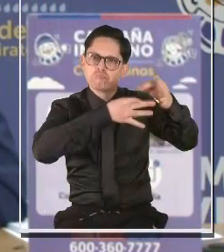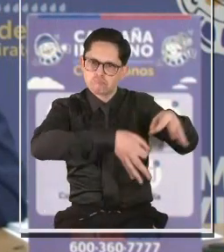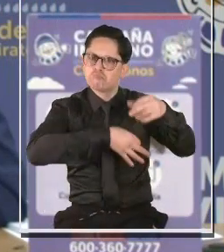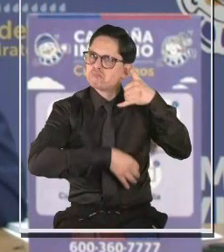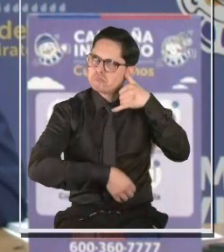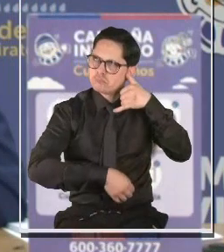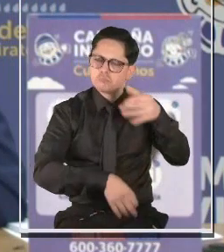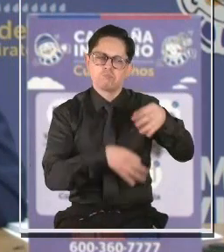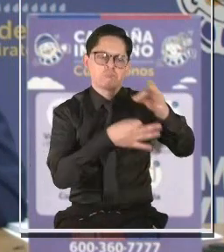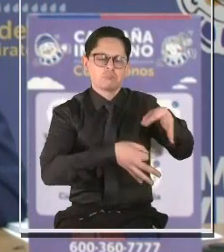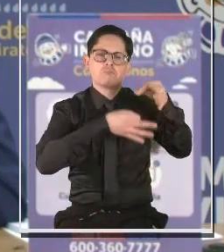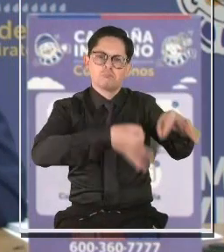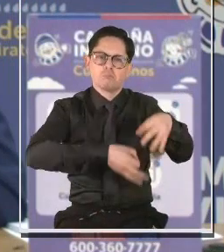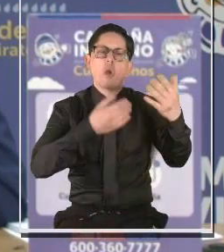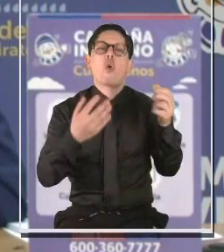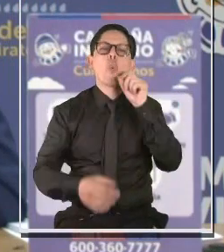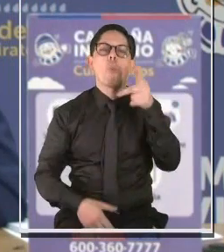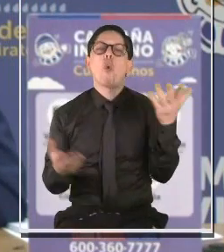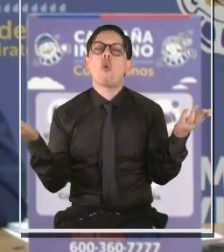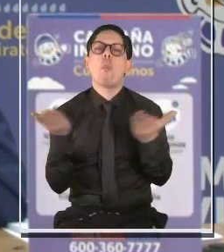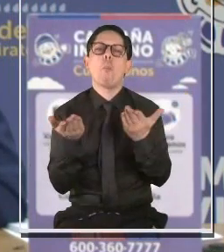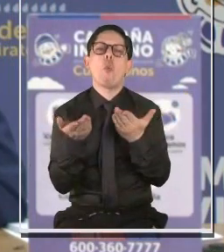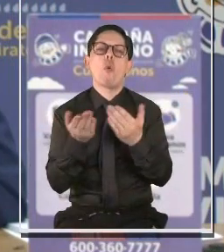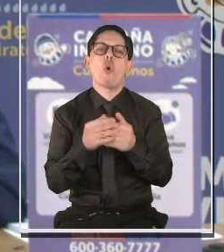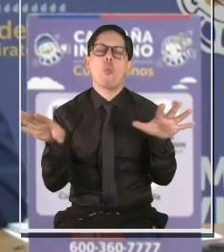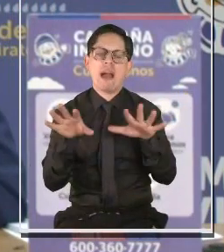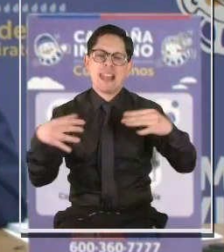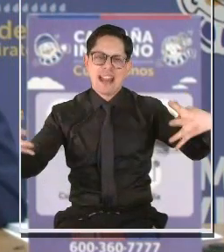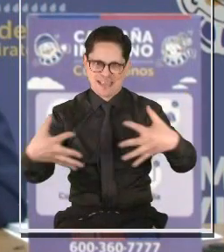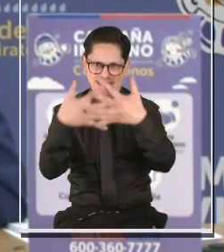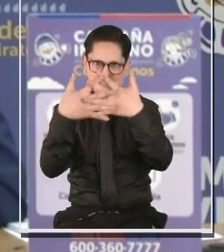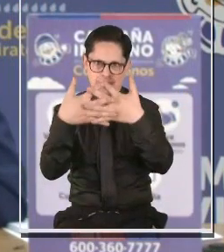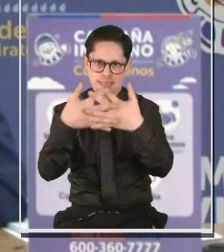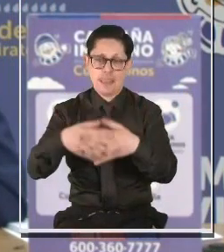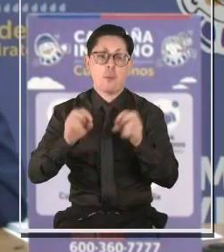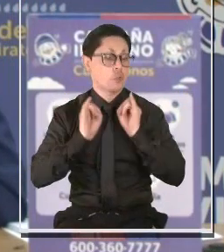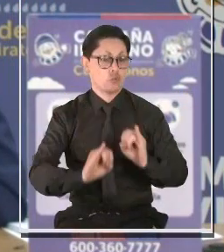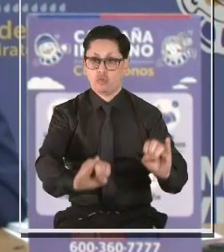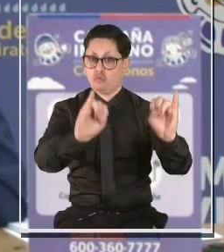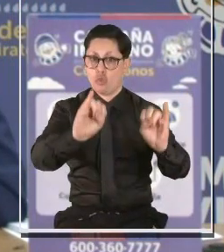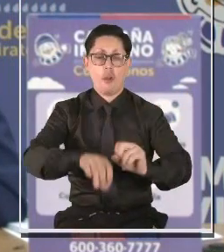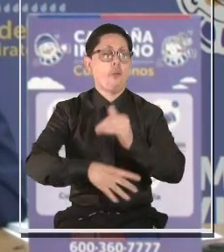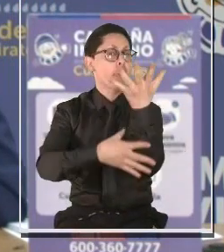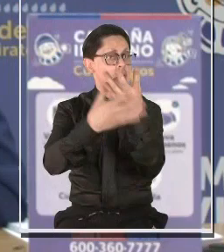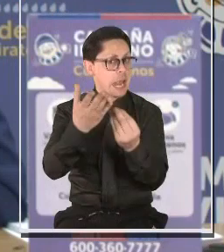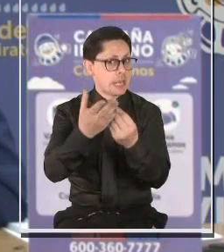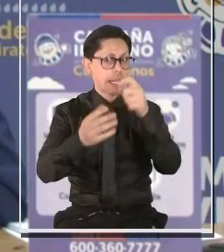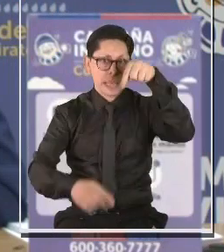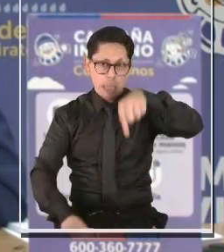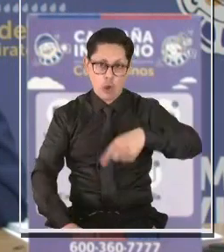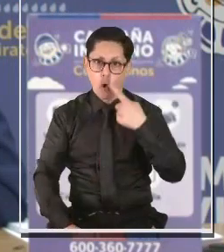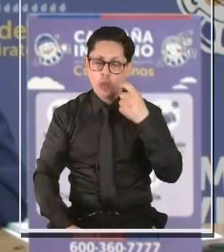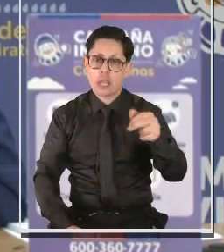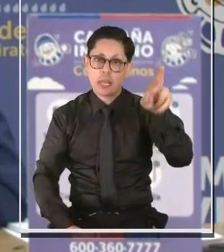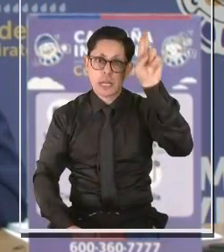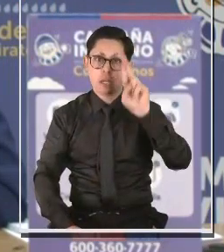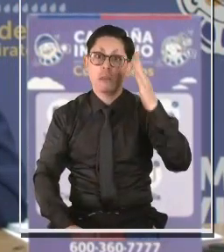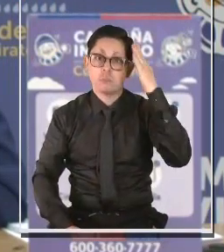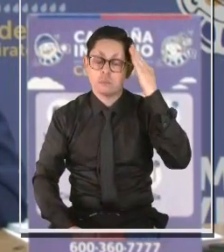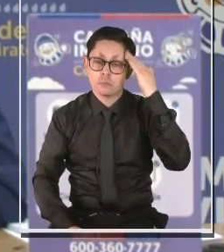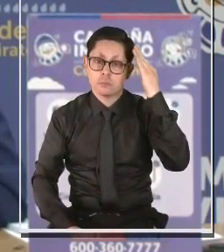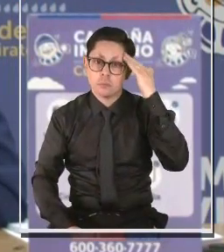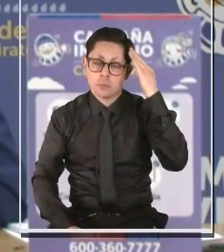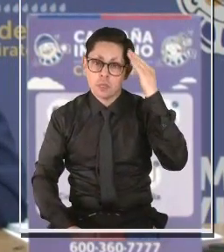forma la red y con esta información llegamos al final de nuestro reporte del día de hoy queremos reiterar nuevamente